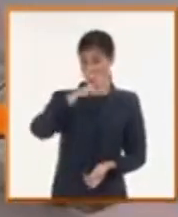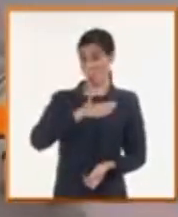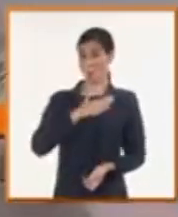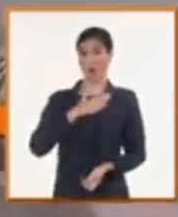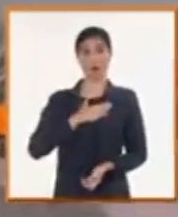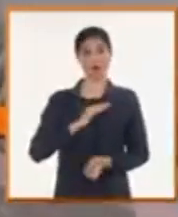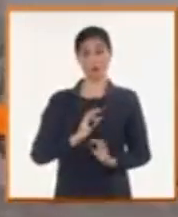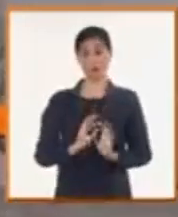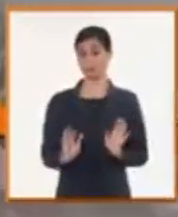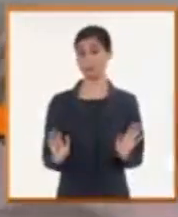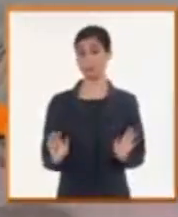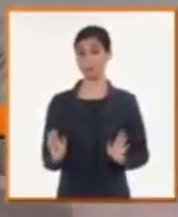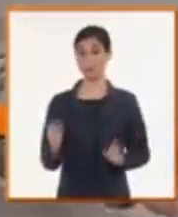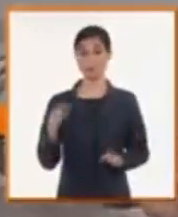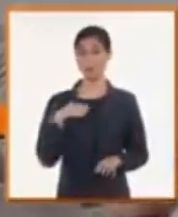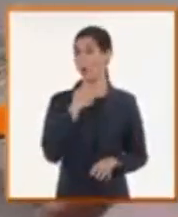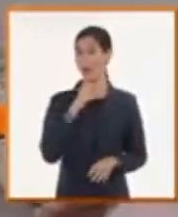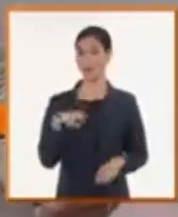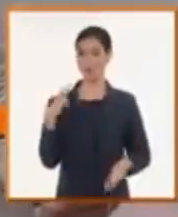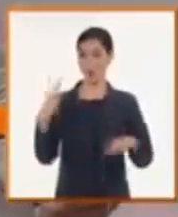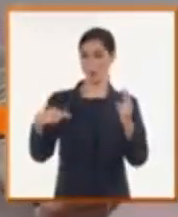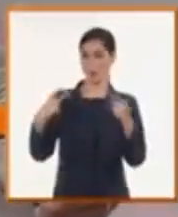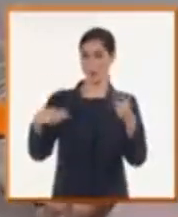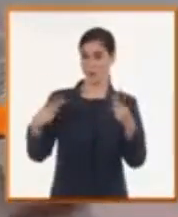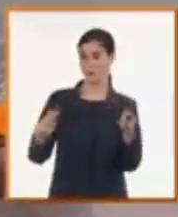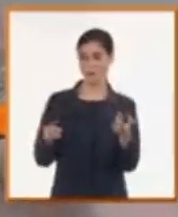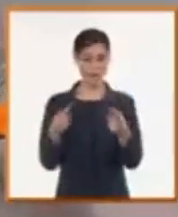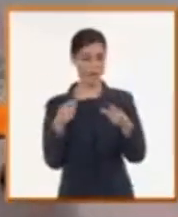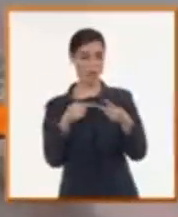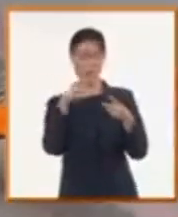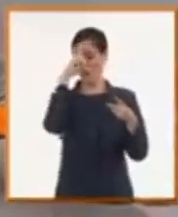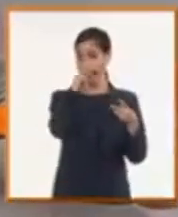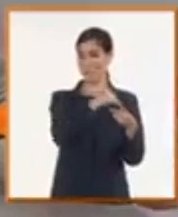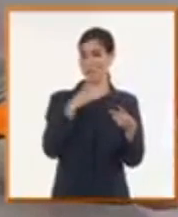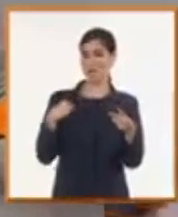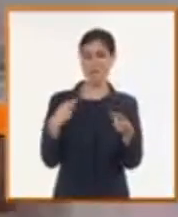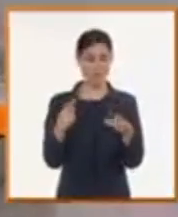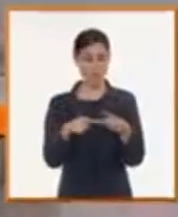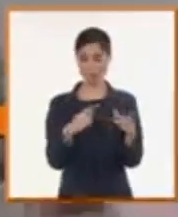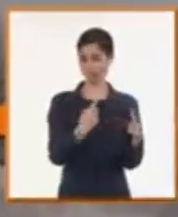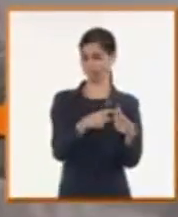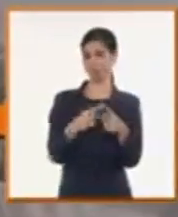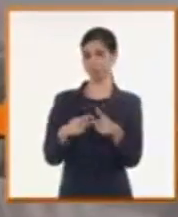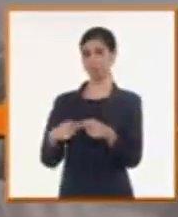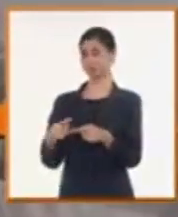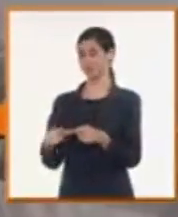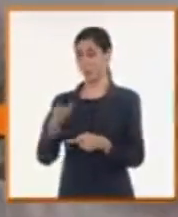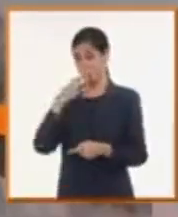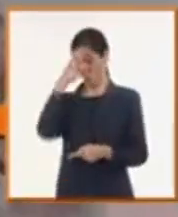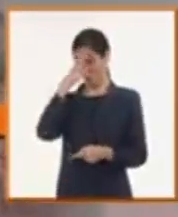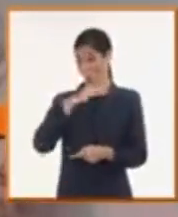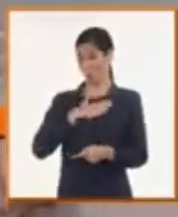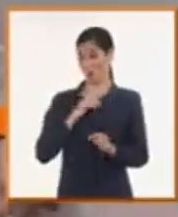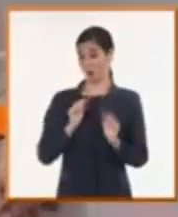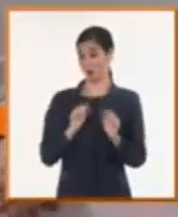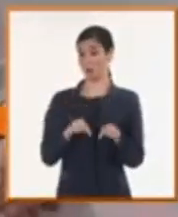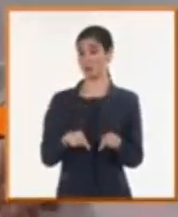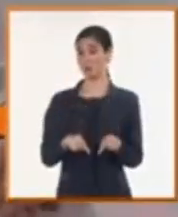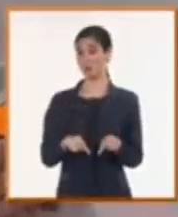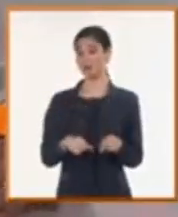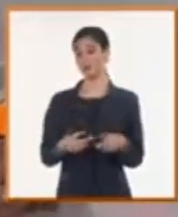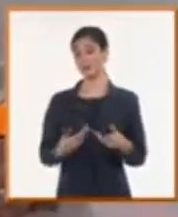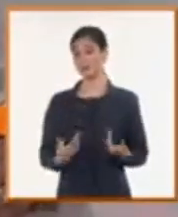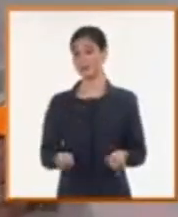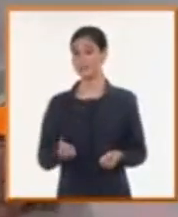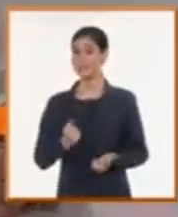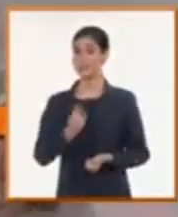eran barberos, que eran guagüeros, que eran médicos, que eran aviadores, eran, en fin, una muestra de nuestro país y que